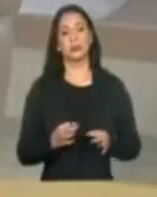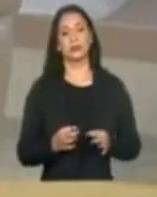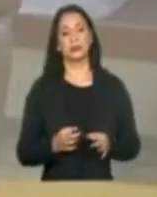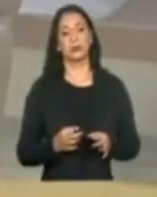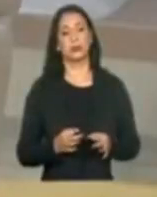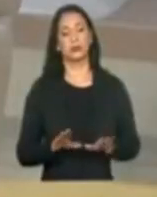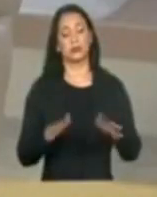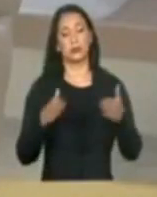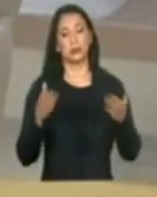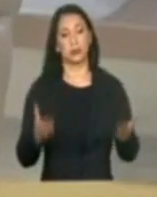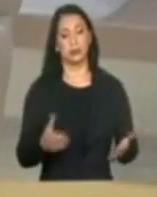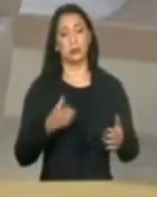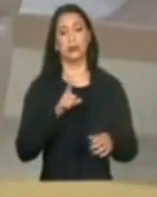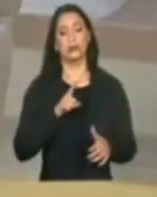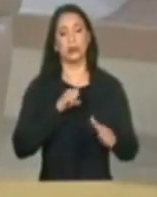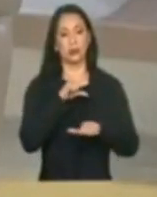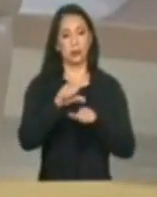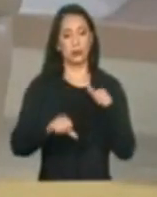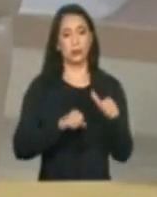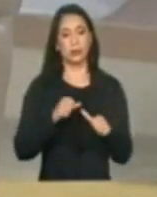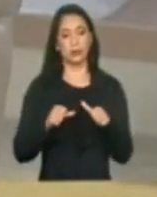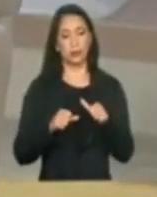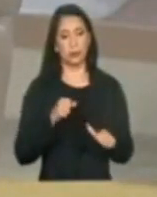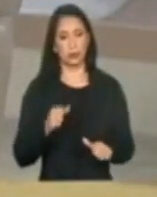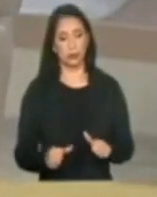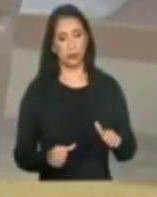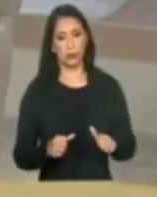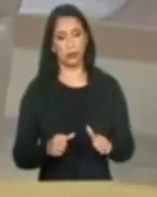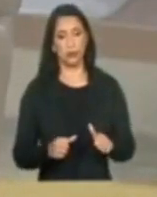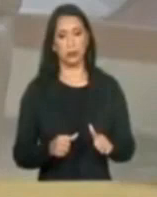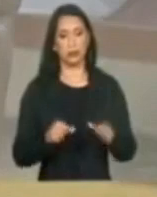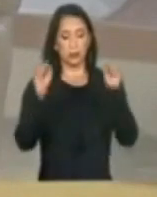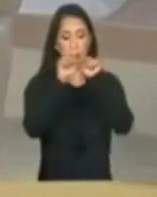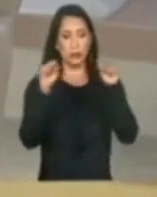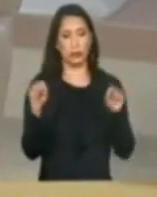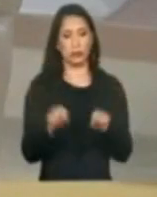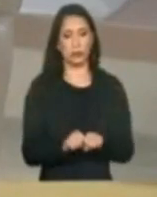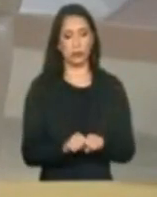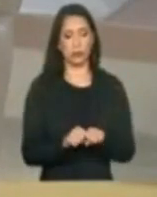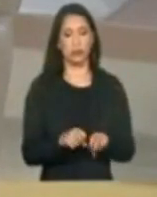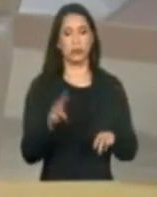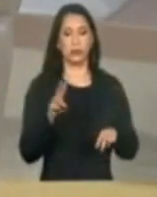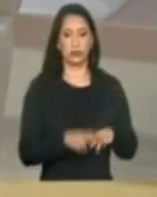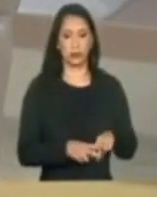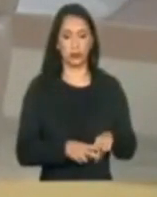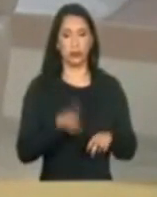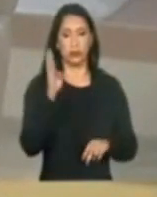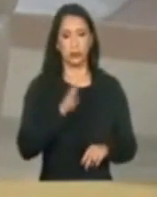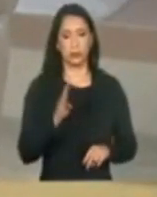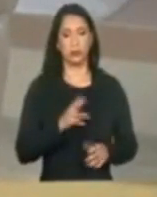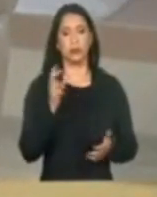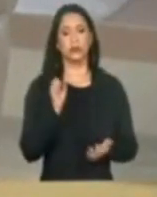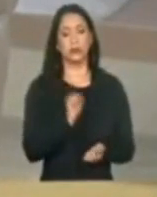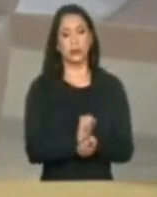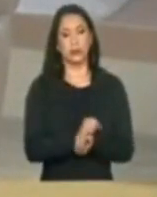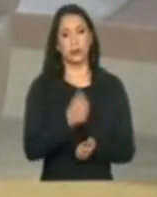la decisión adoptada por un ajustado resultado de seis votos frente a cinco con la conclusión de un juicio en el que el tribunal alteró finalmente